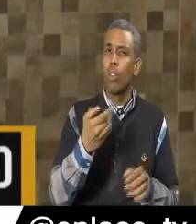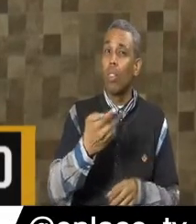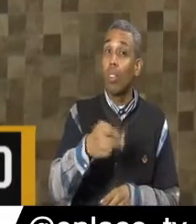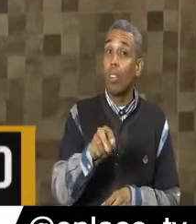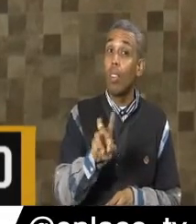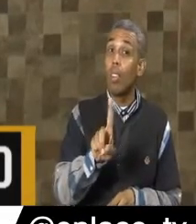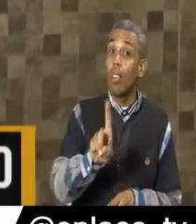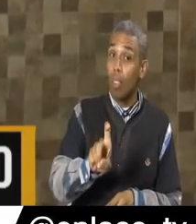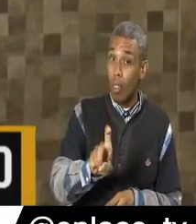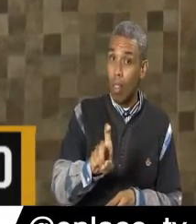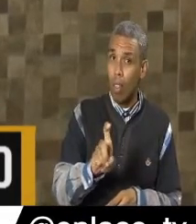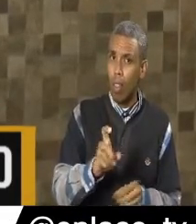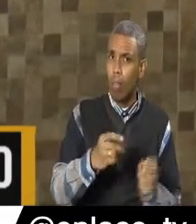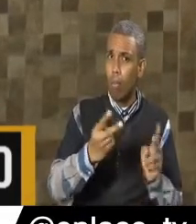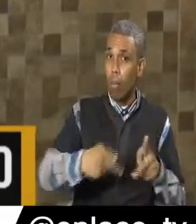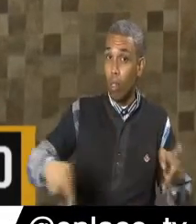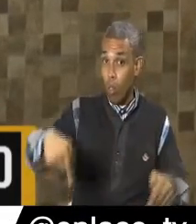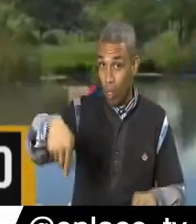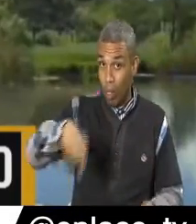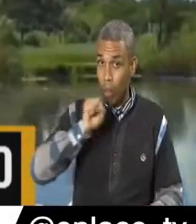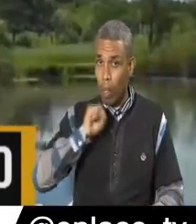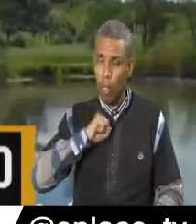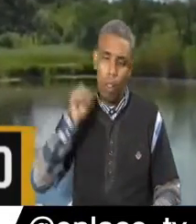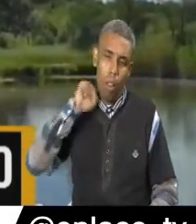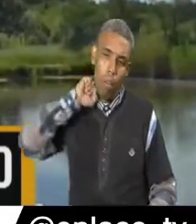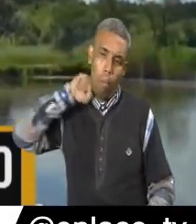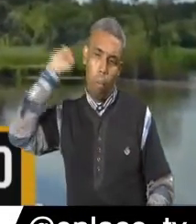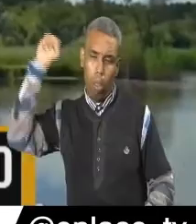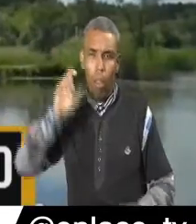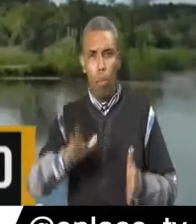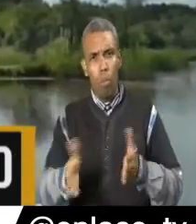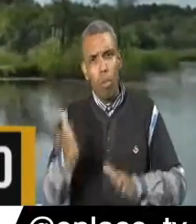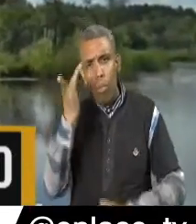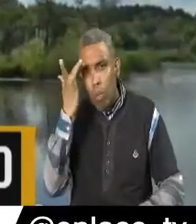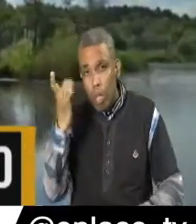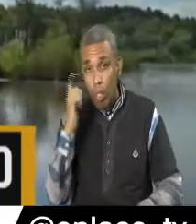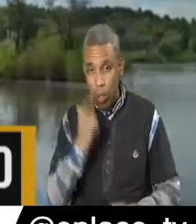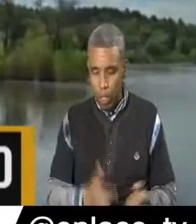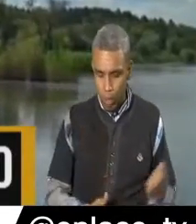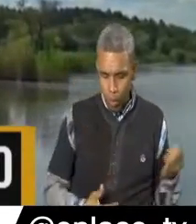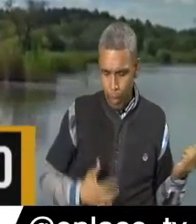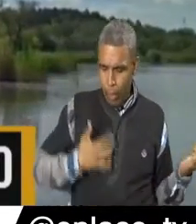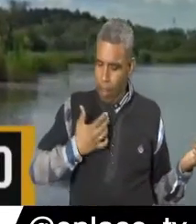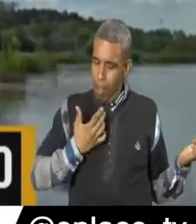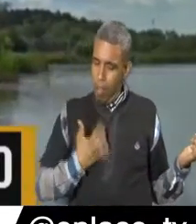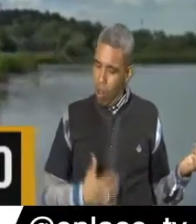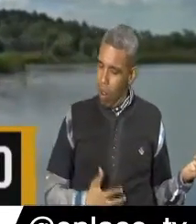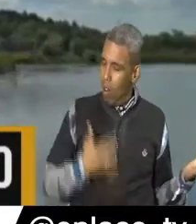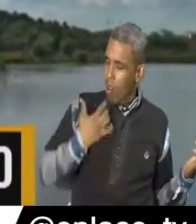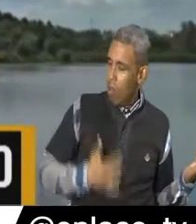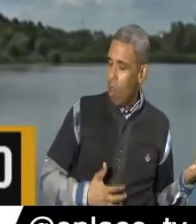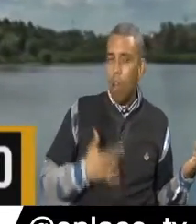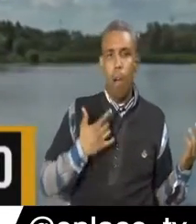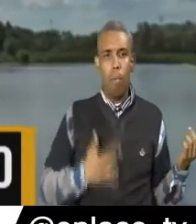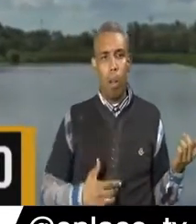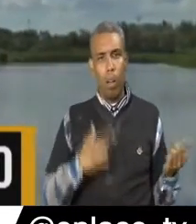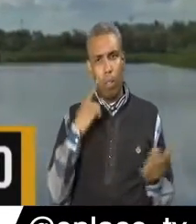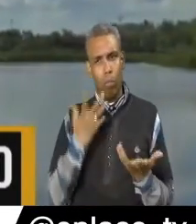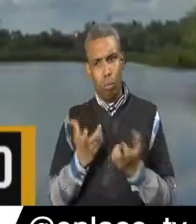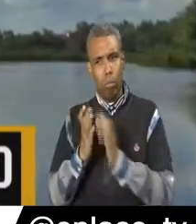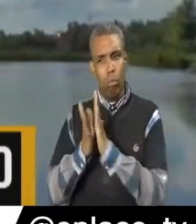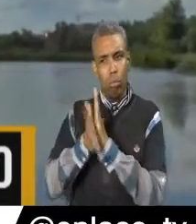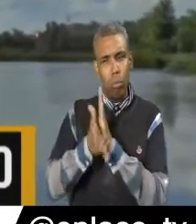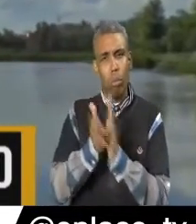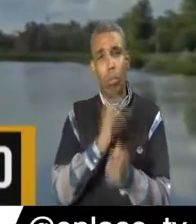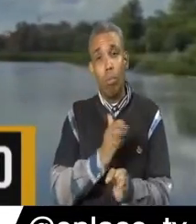personas que han tomado la decisión de quitarse la vida. Ese es un mensaje que quiere que todos los escuchen, donde la única manera de salir de nuestras dificultades